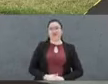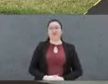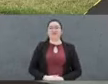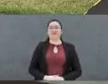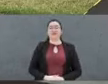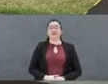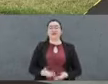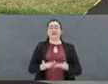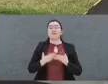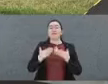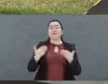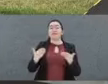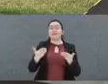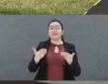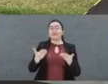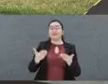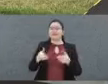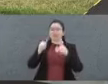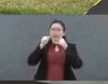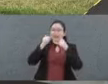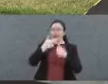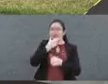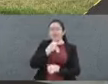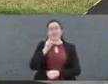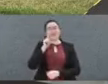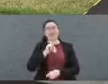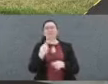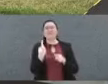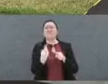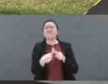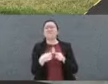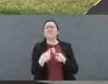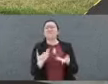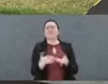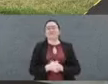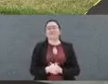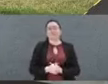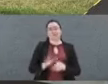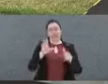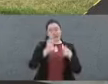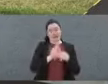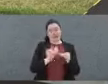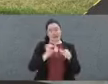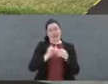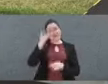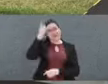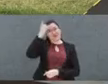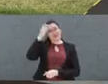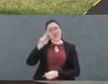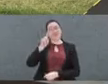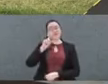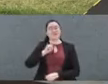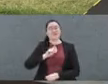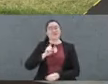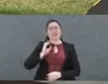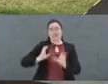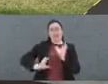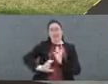A continuación, damas y caballeros, escuchemos con atención el mensaje que nos dirige la doctora Claudia Sheinbaum